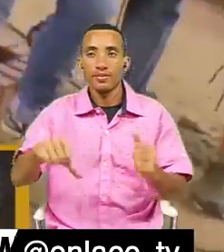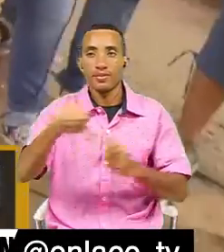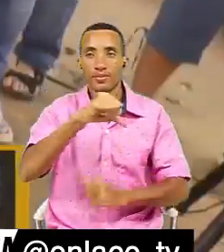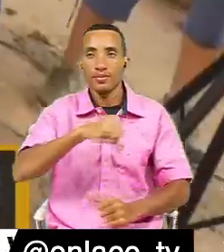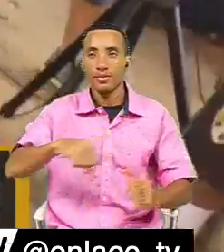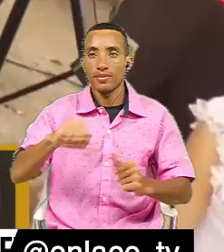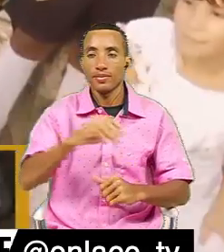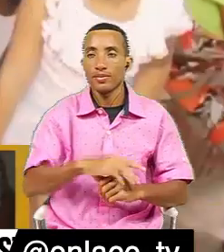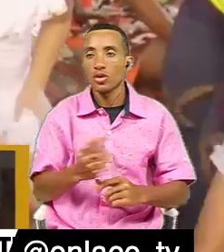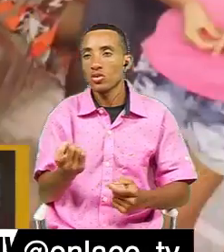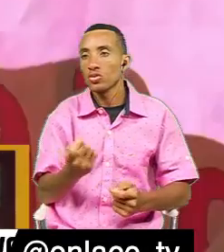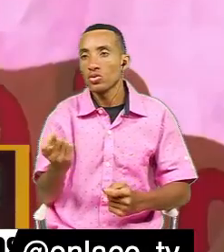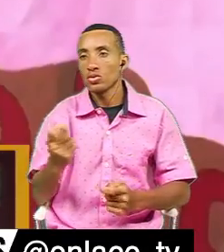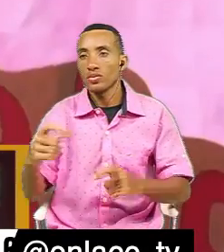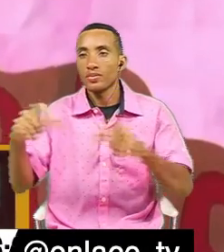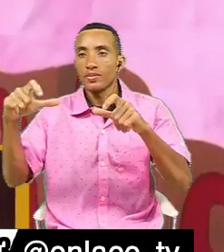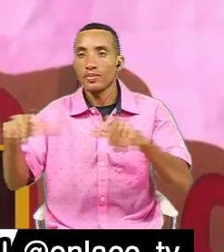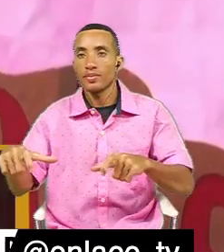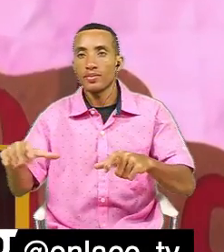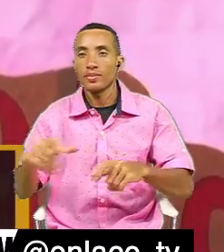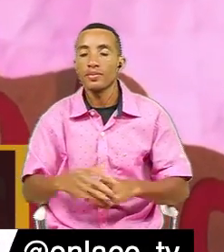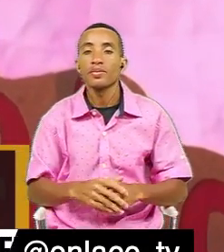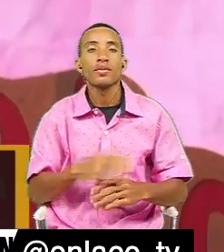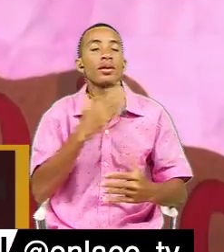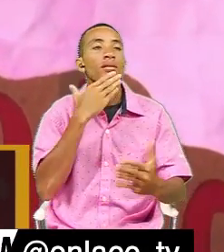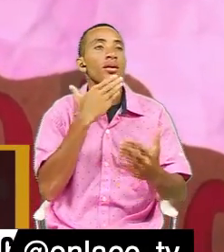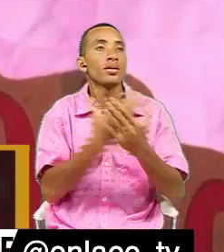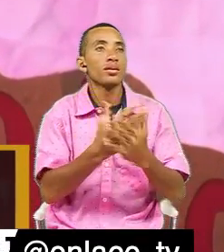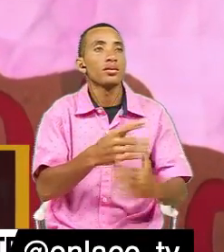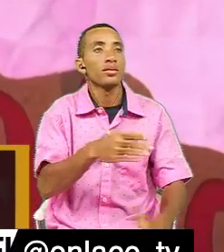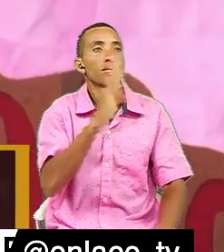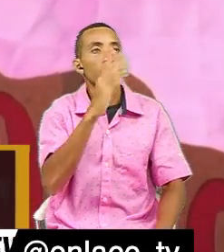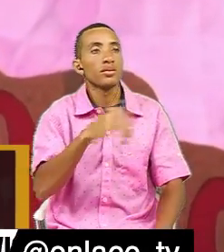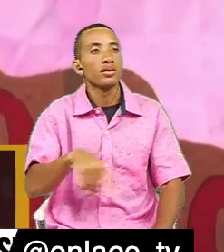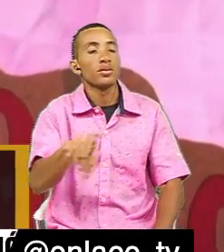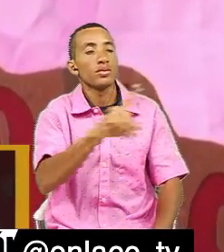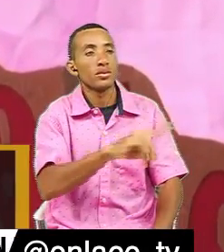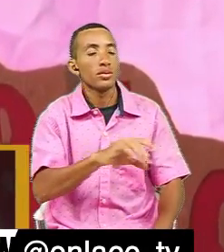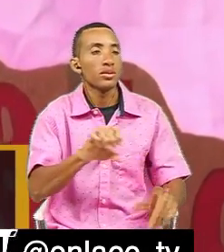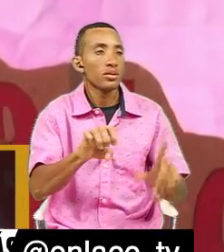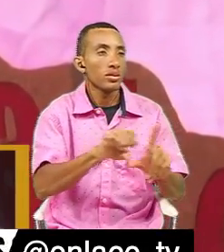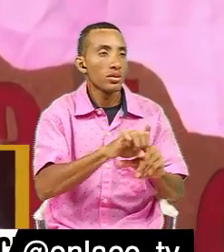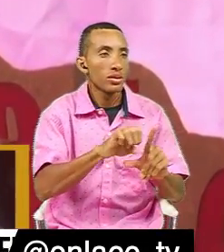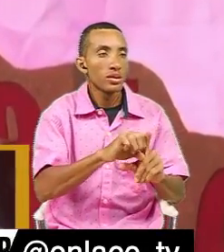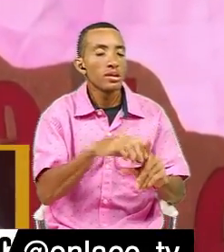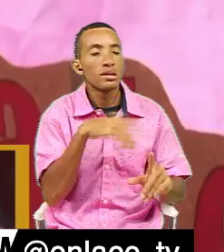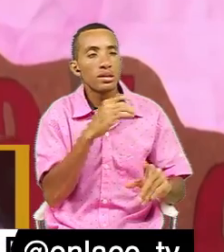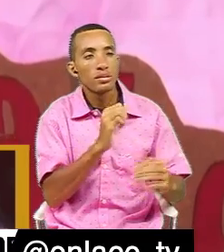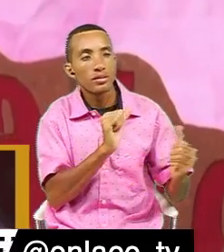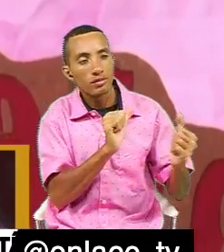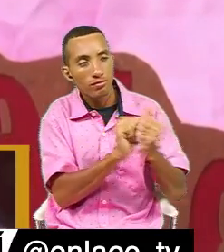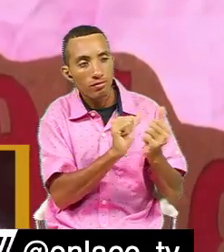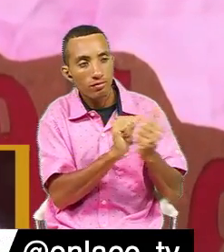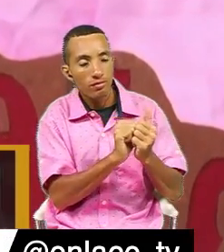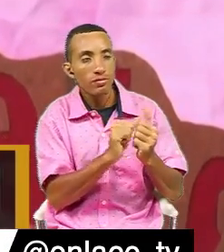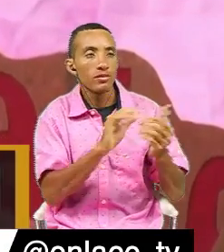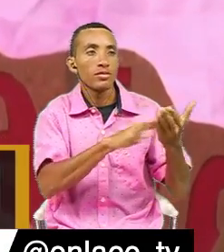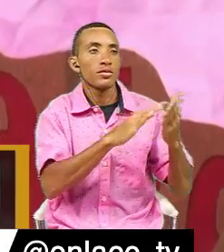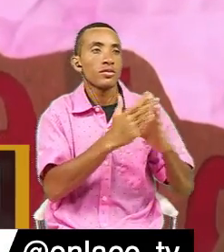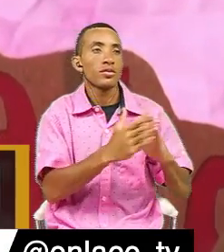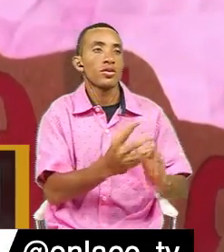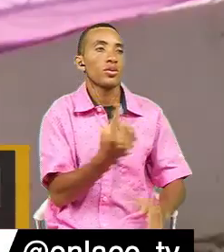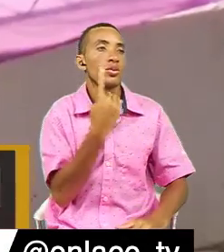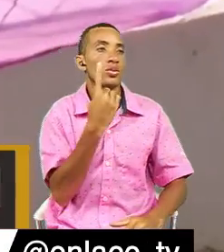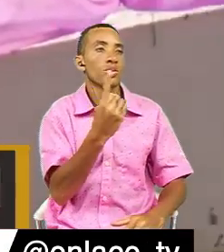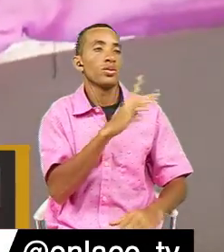la polideportiva del sector. Dale muchas gracias primeramente a ustedes porque ustedes han estado están con la comunidad y es el único medio que